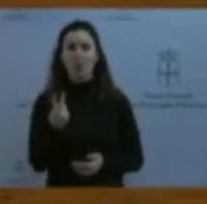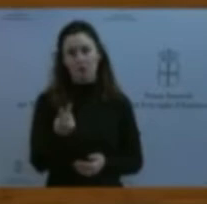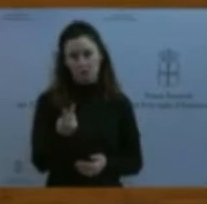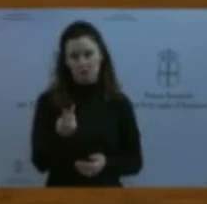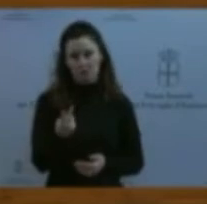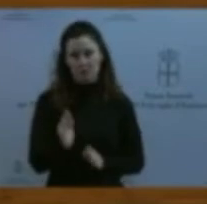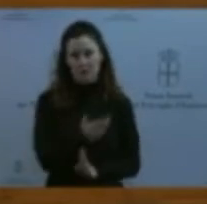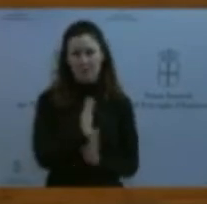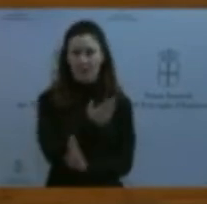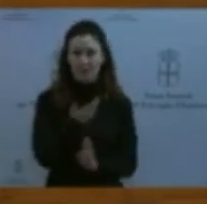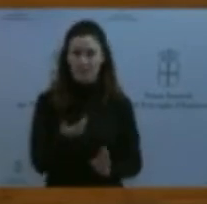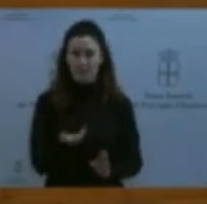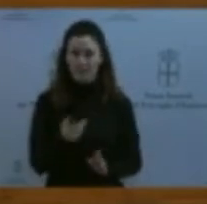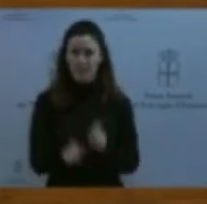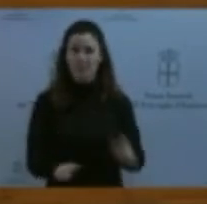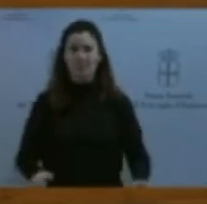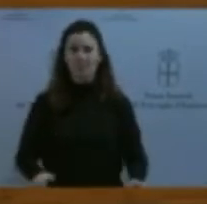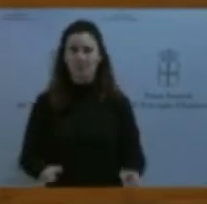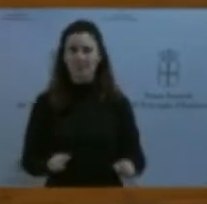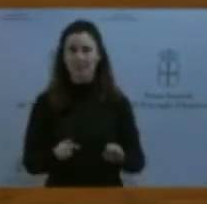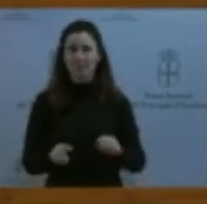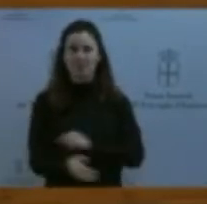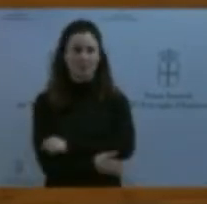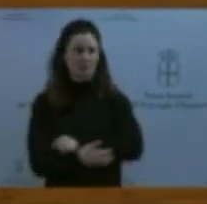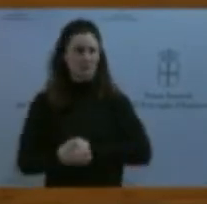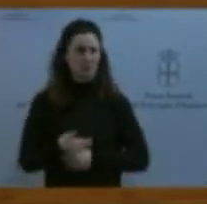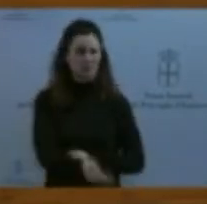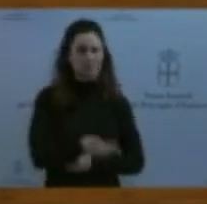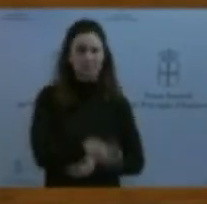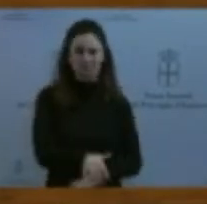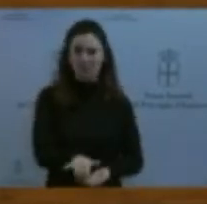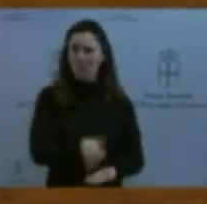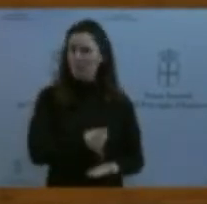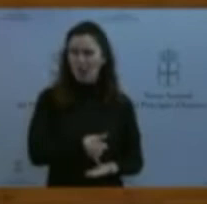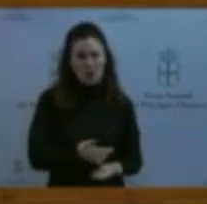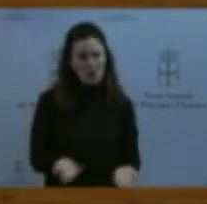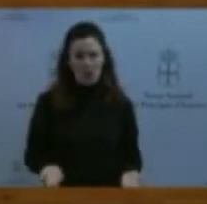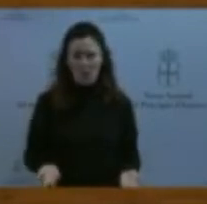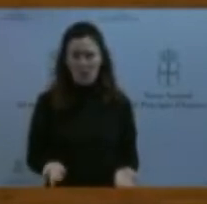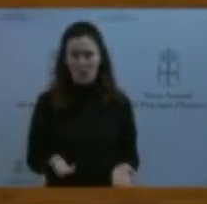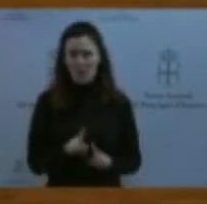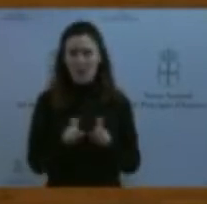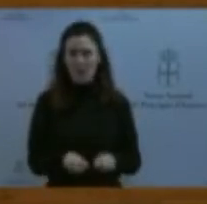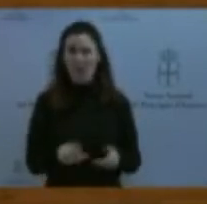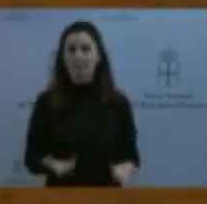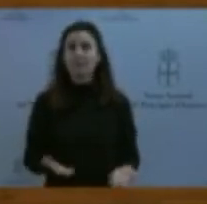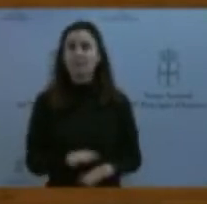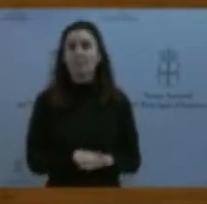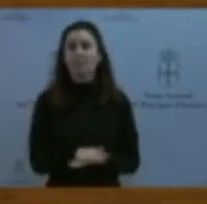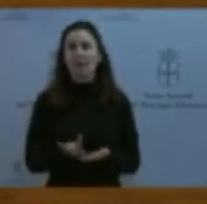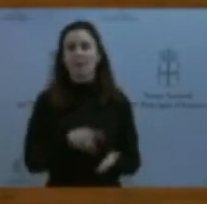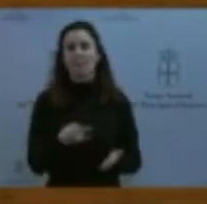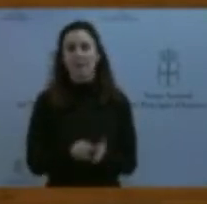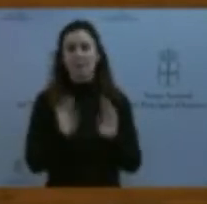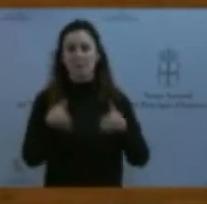en la más absoluta precariedad e incertidumbre? Ustedes hablan de un plan de retorno de talento y no son capaces de retenerlo, pero es que no tienen